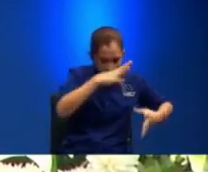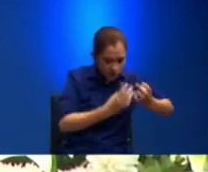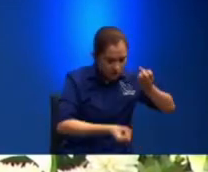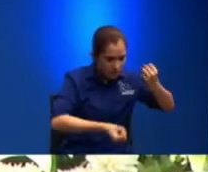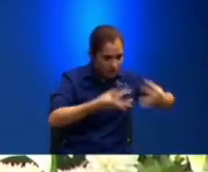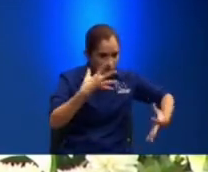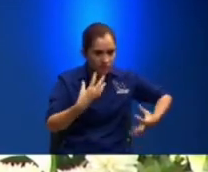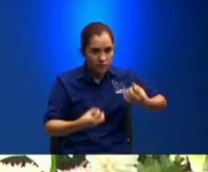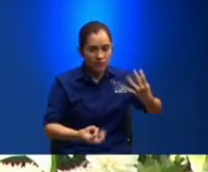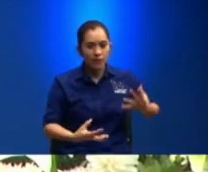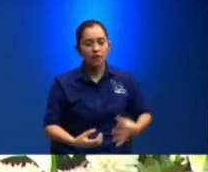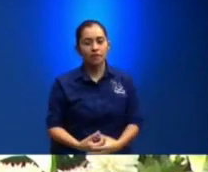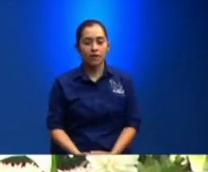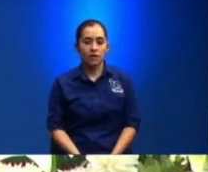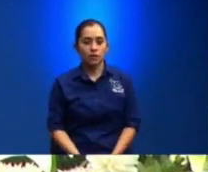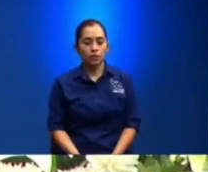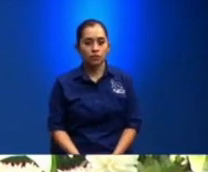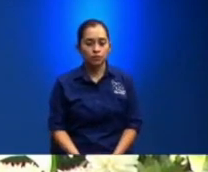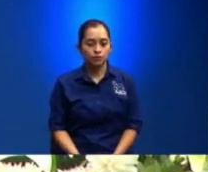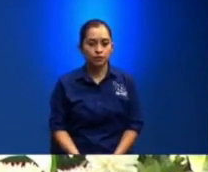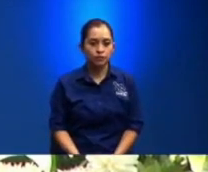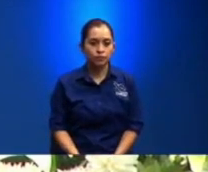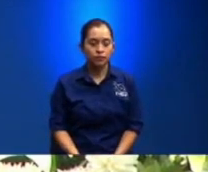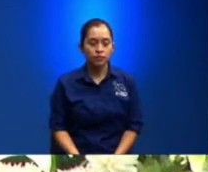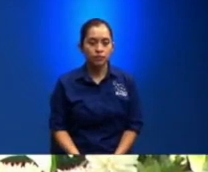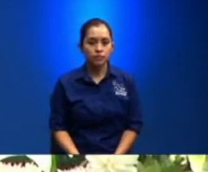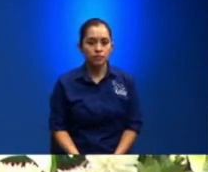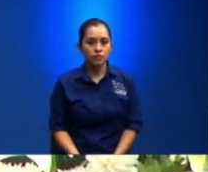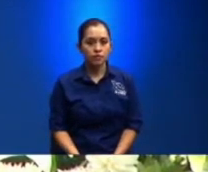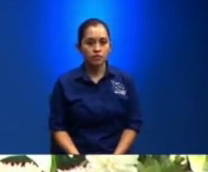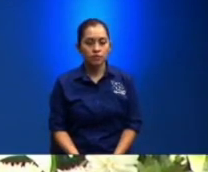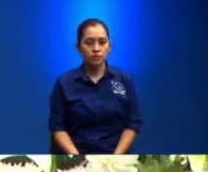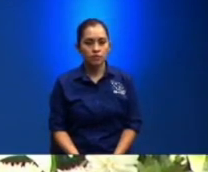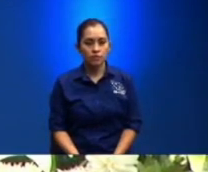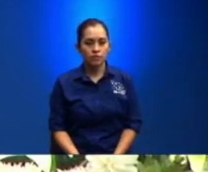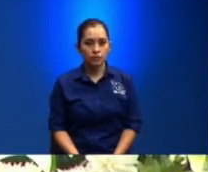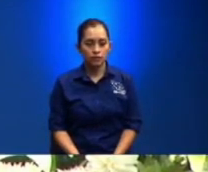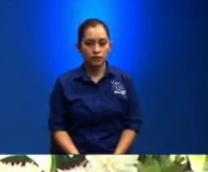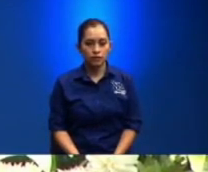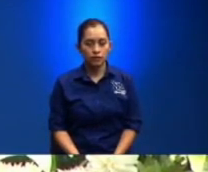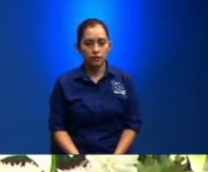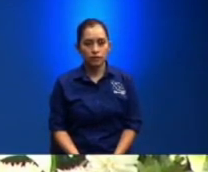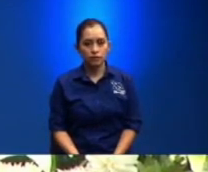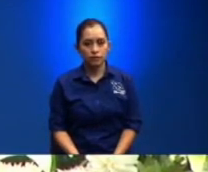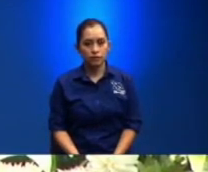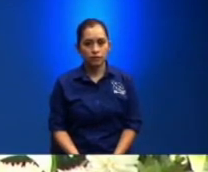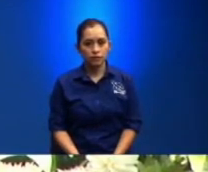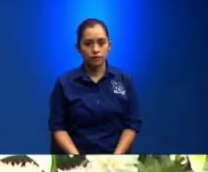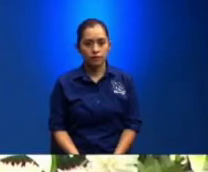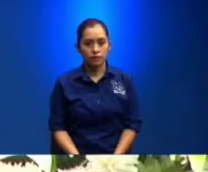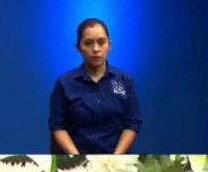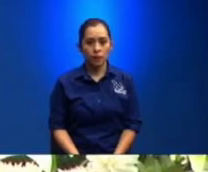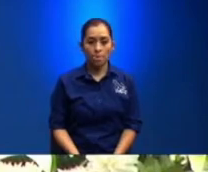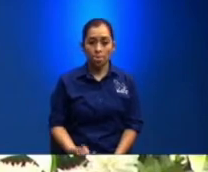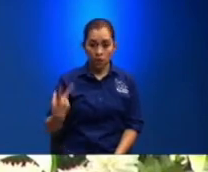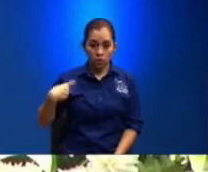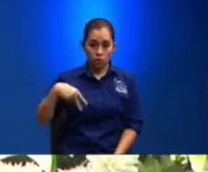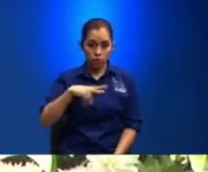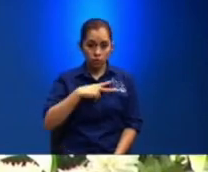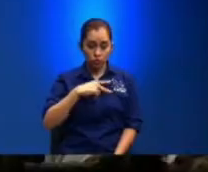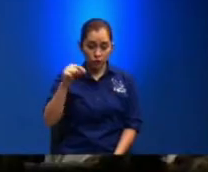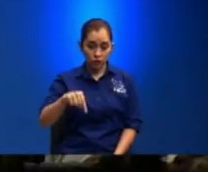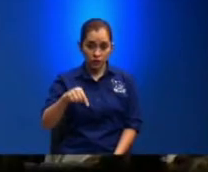camino al cielo yo voy el camino es cielo y los viendo es pan y todo el mundo